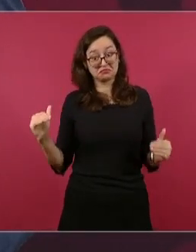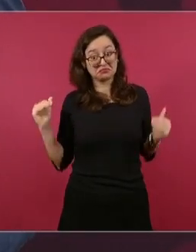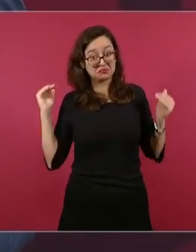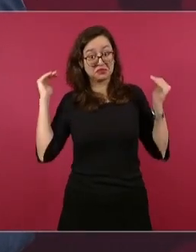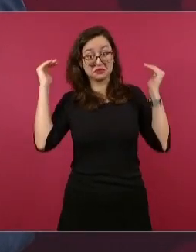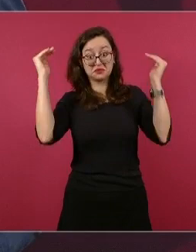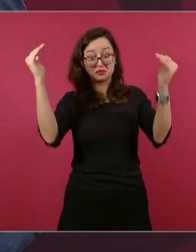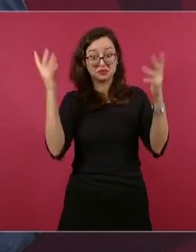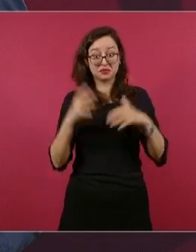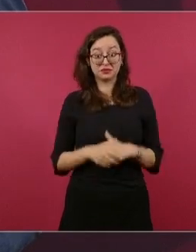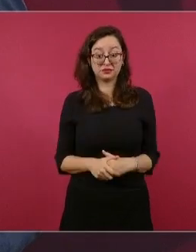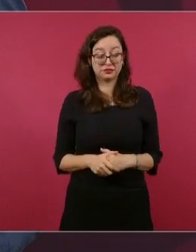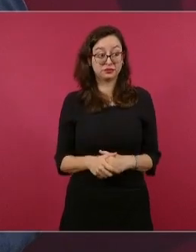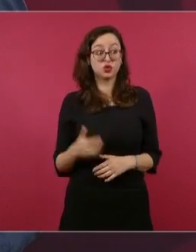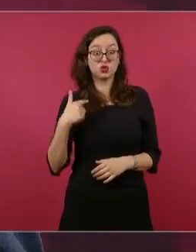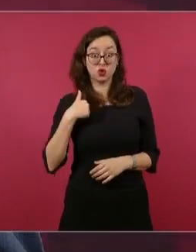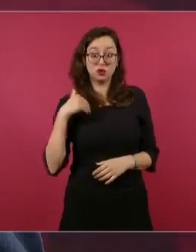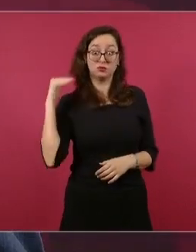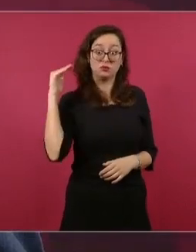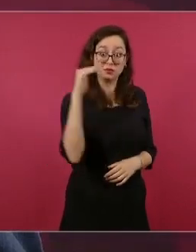no me hicieron caso,